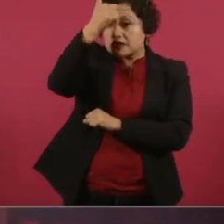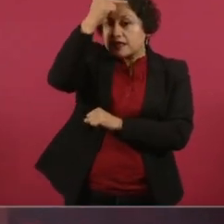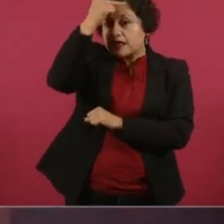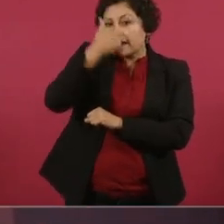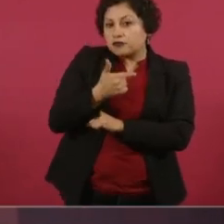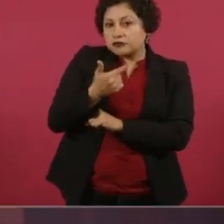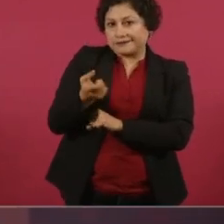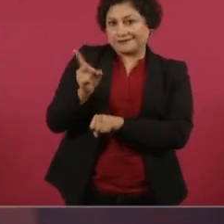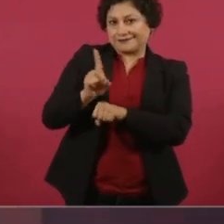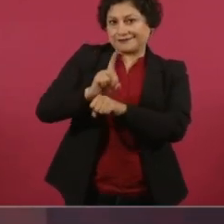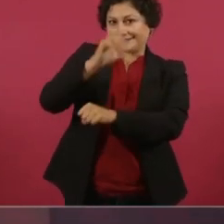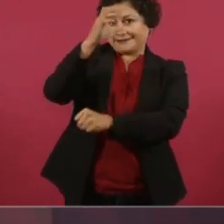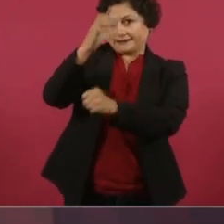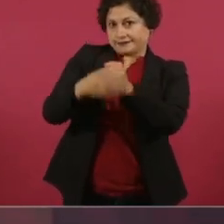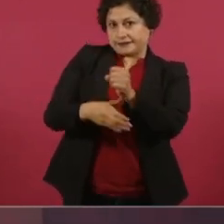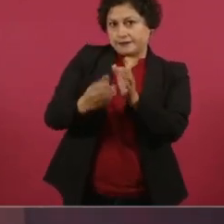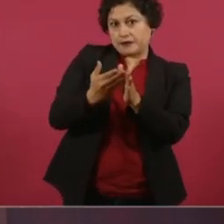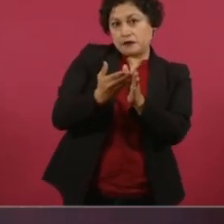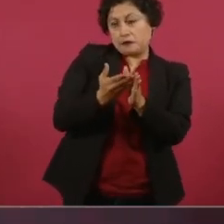de acuerdo a la Constitución,